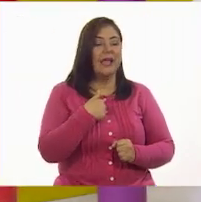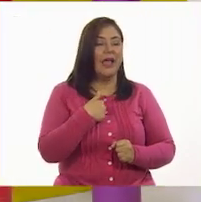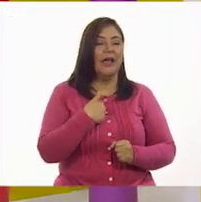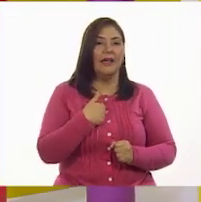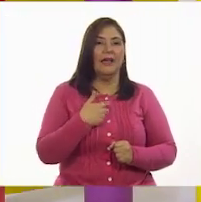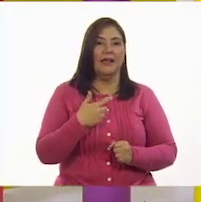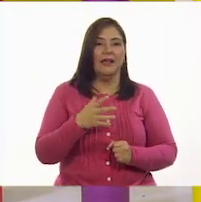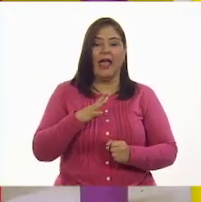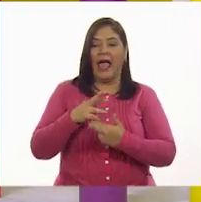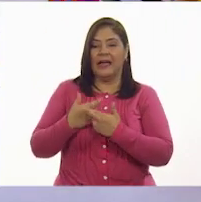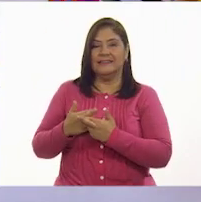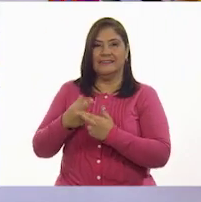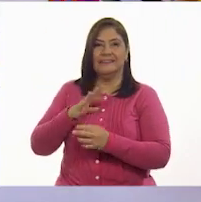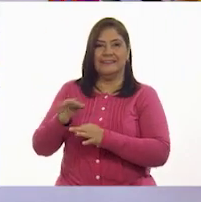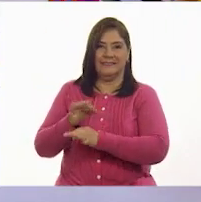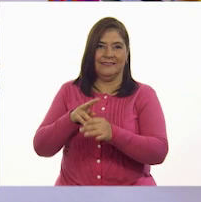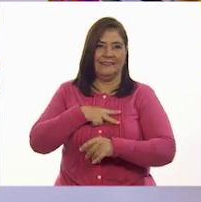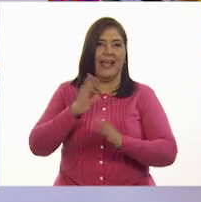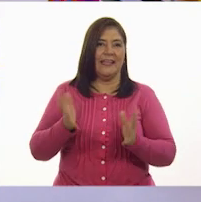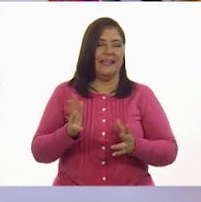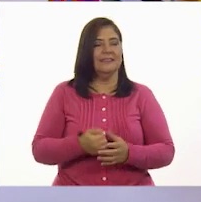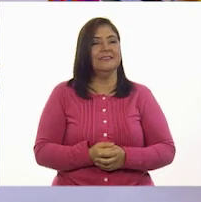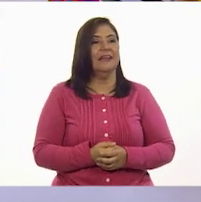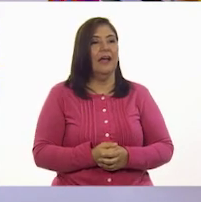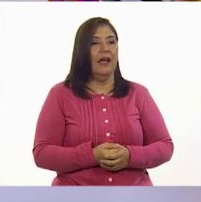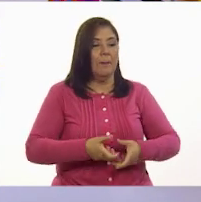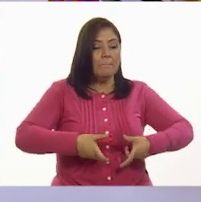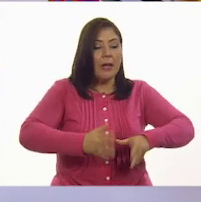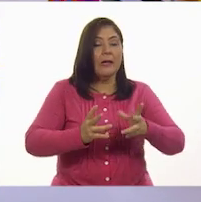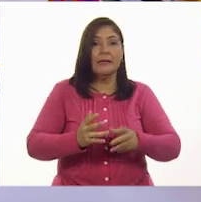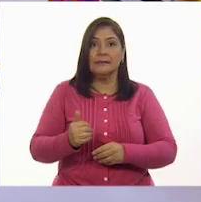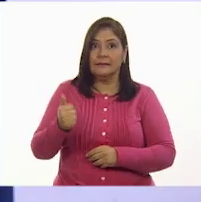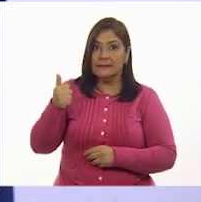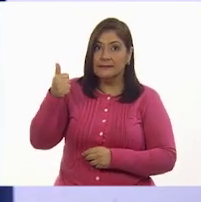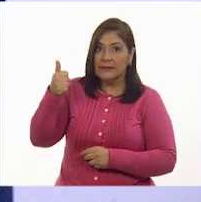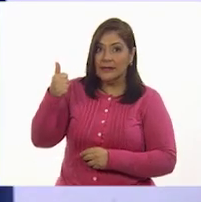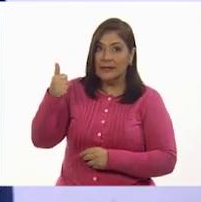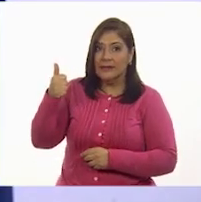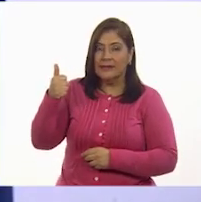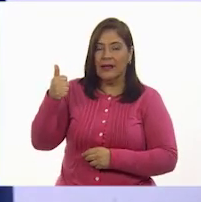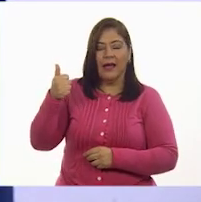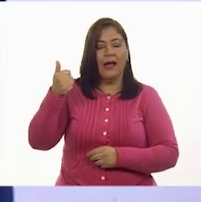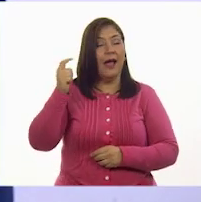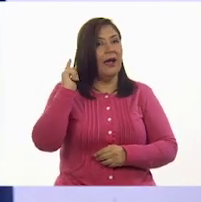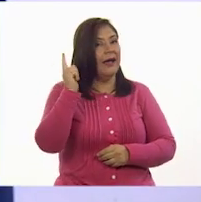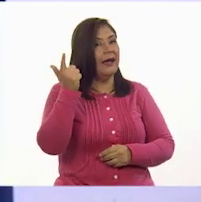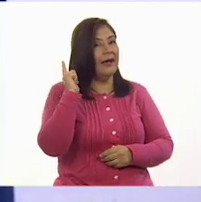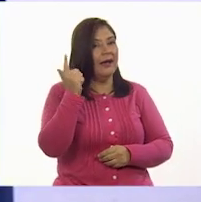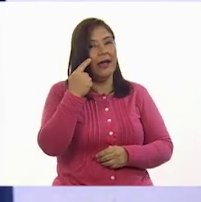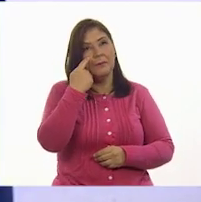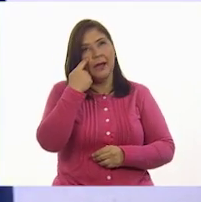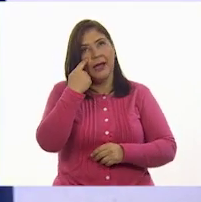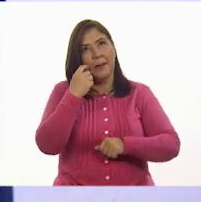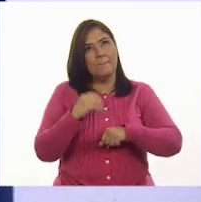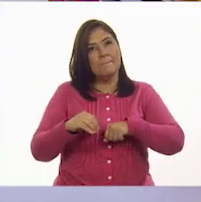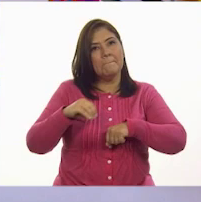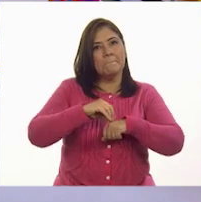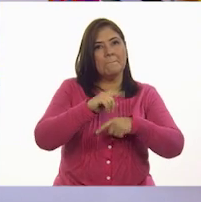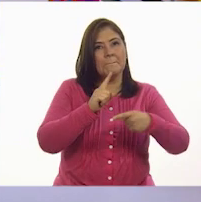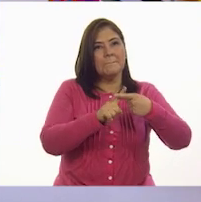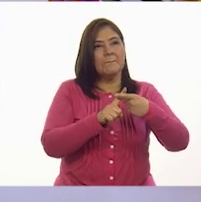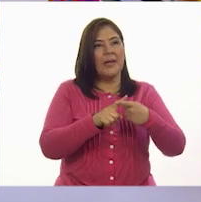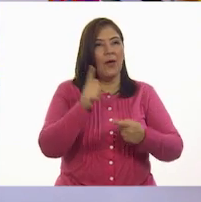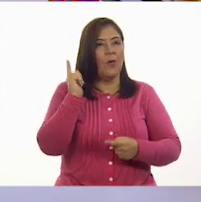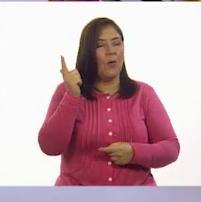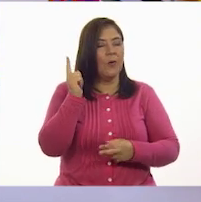fichas. Vamos a ver. Seis. ¿Sí? A ver, espero que me toque. Que te toque una de sumar. Una sí, de que sumar, te toque sumar. Una de